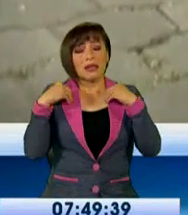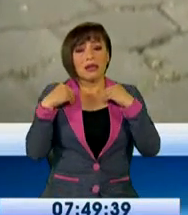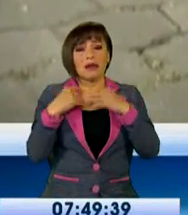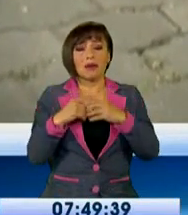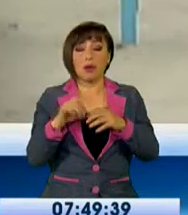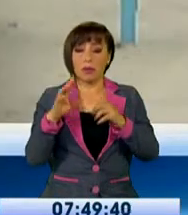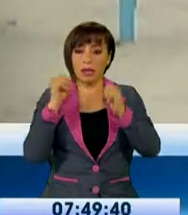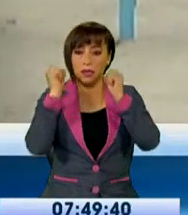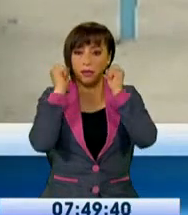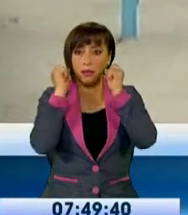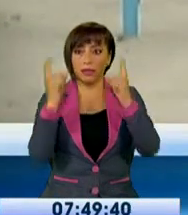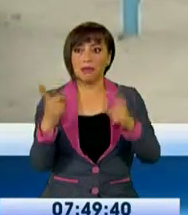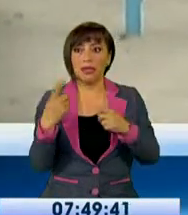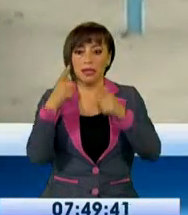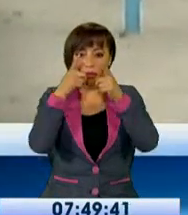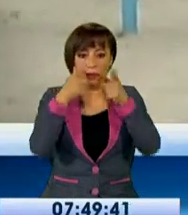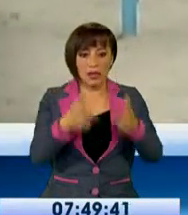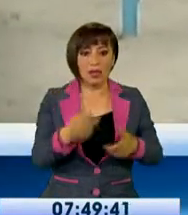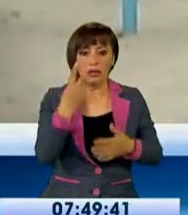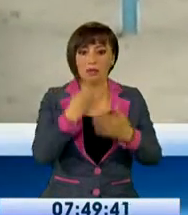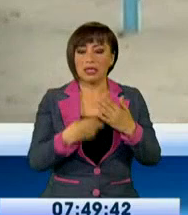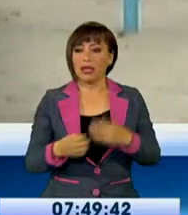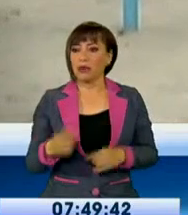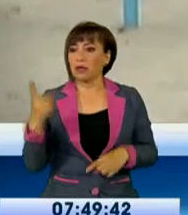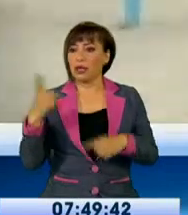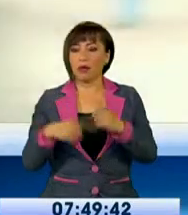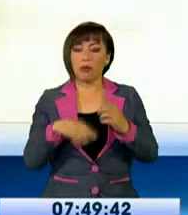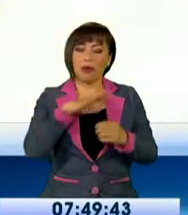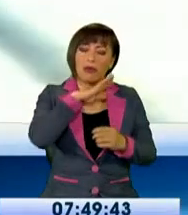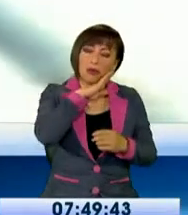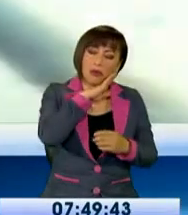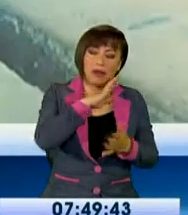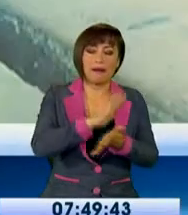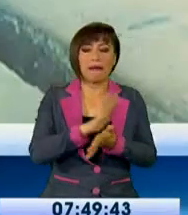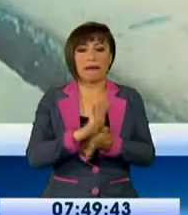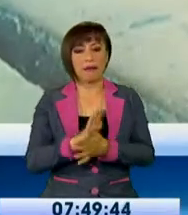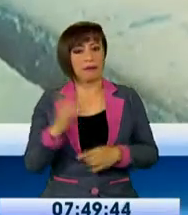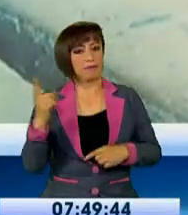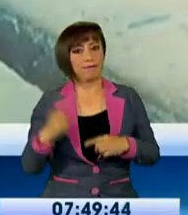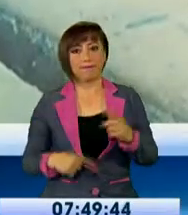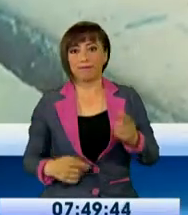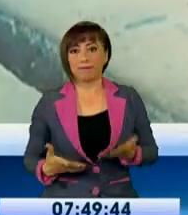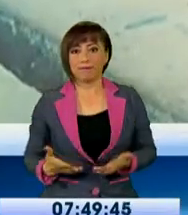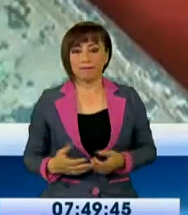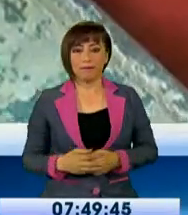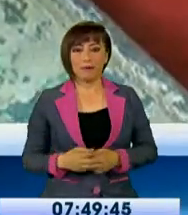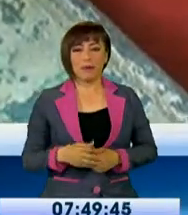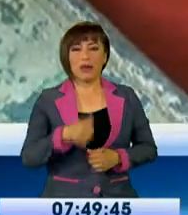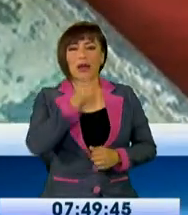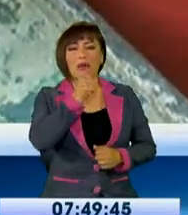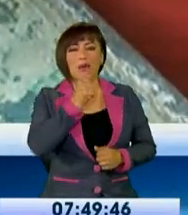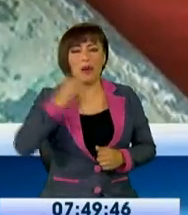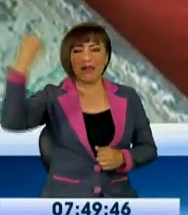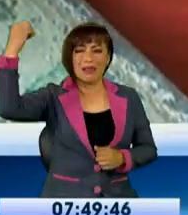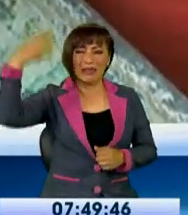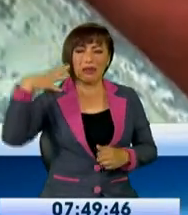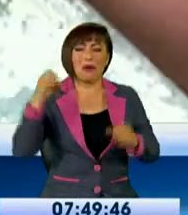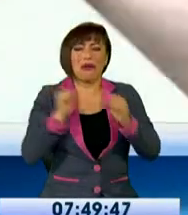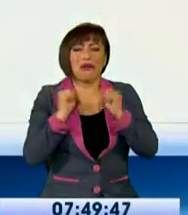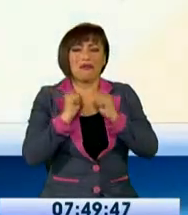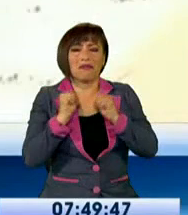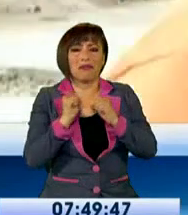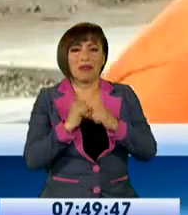quedaba despierta viéndola a mis hijos, porque tampoco me puedo dormir y dejar a mis hijos ahí. Aguantando sol y frío, porque no tienen a dónde